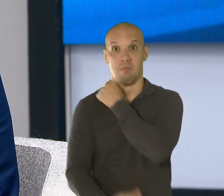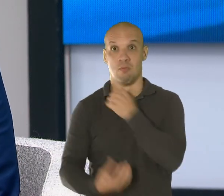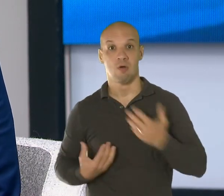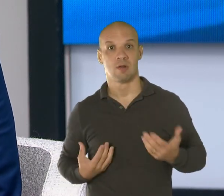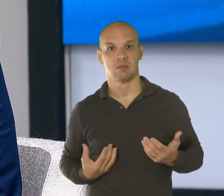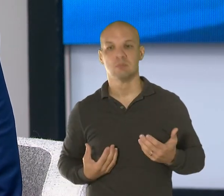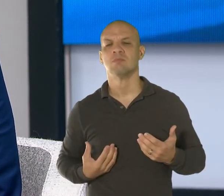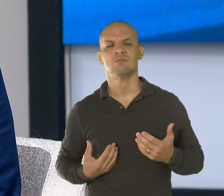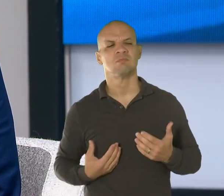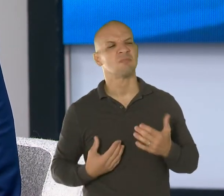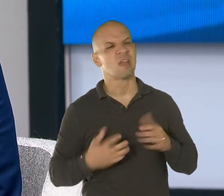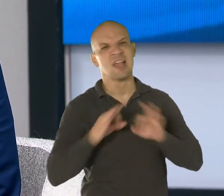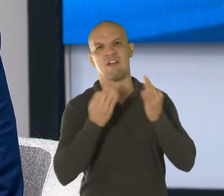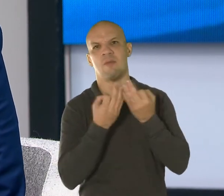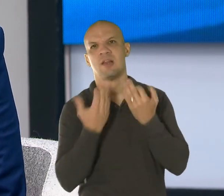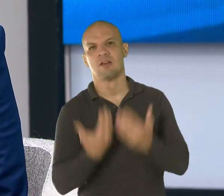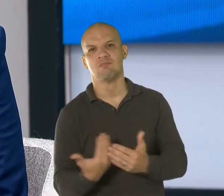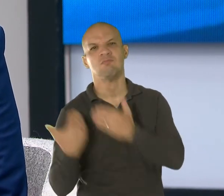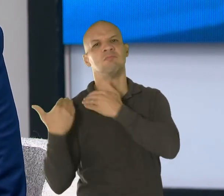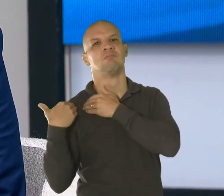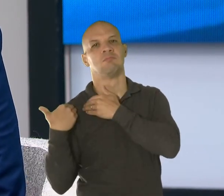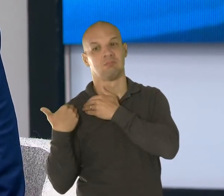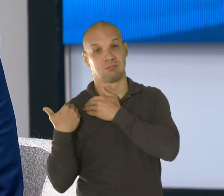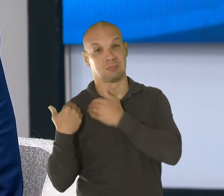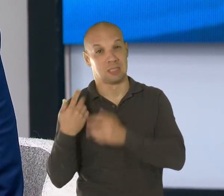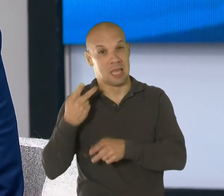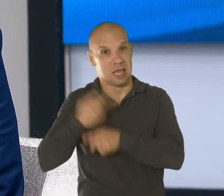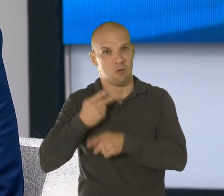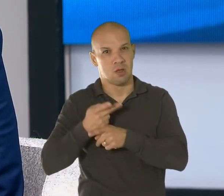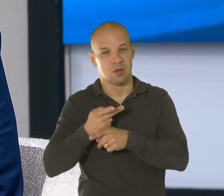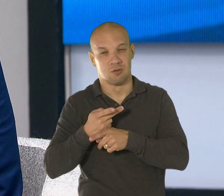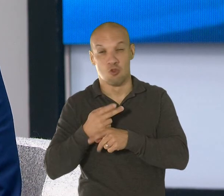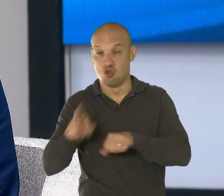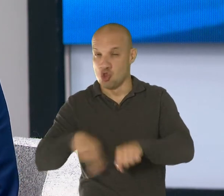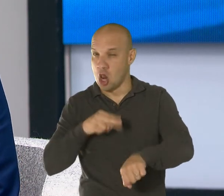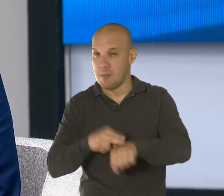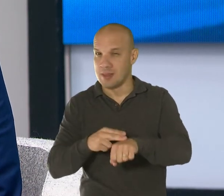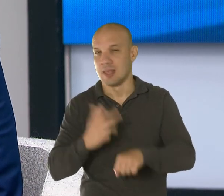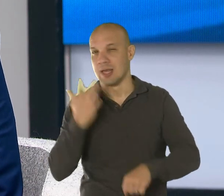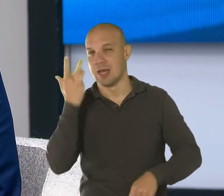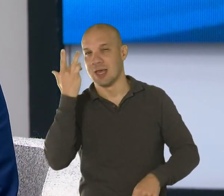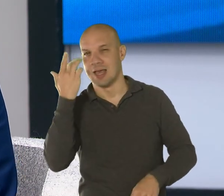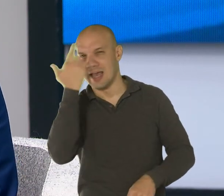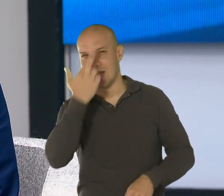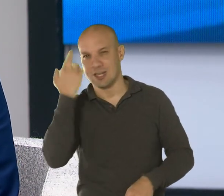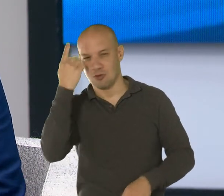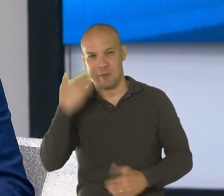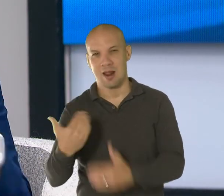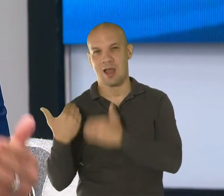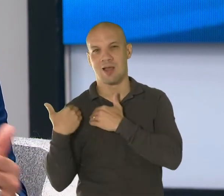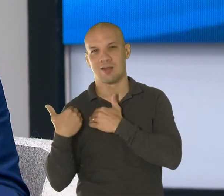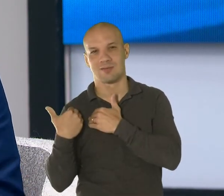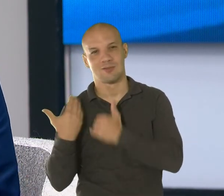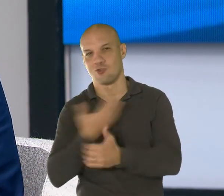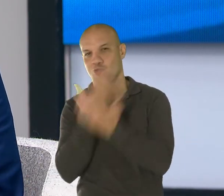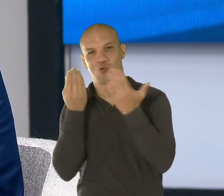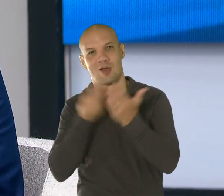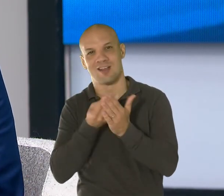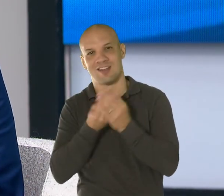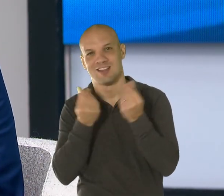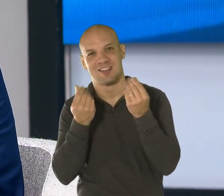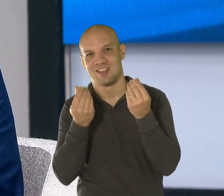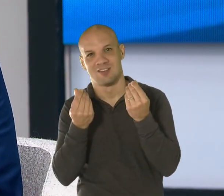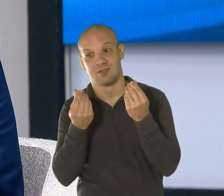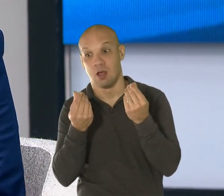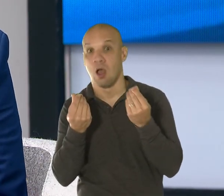asume el cuidado, generalmente es porque son de bajos recursos. Así que, ¿qué mejor que crear créditos contributivos para los cuidadores